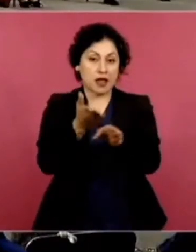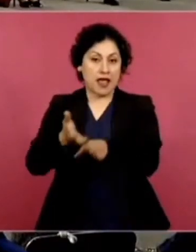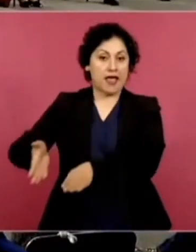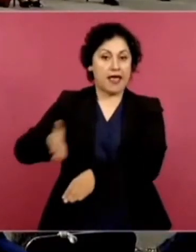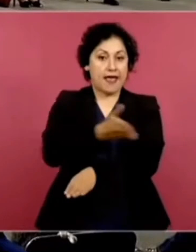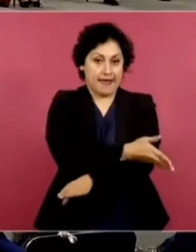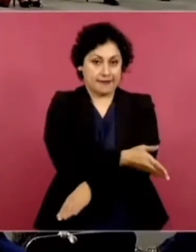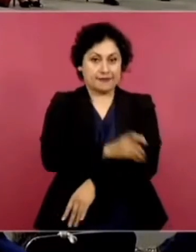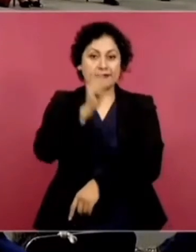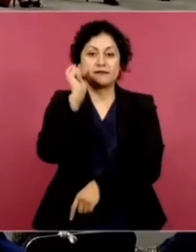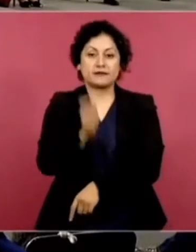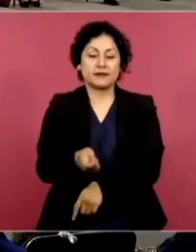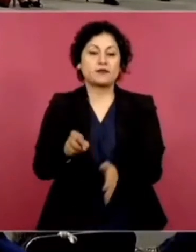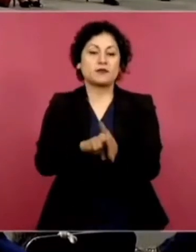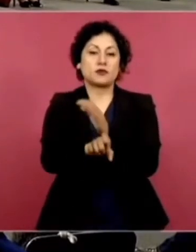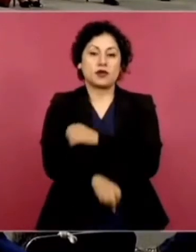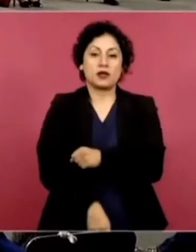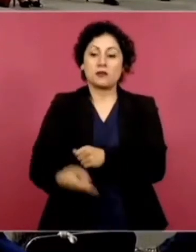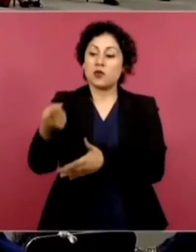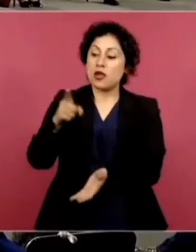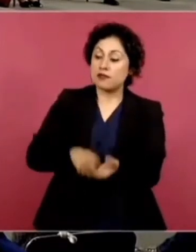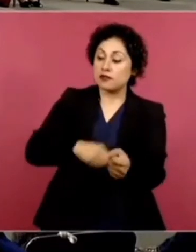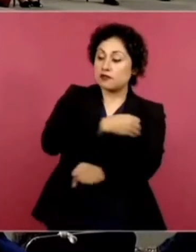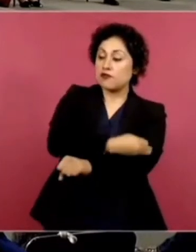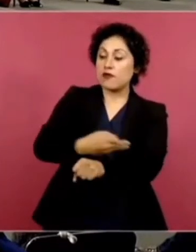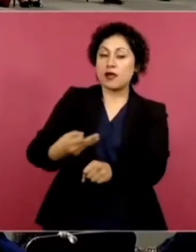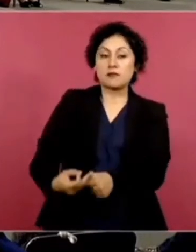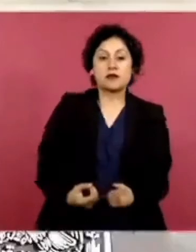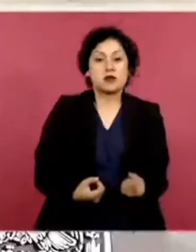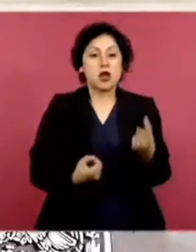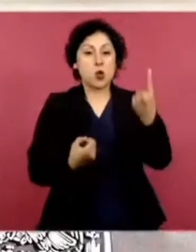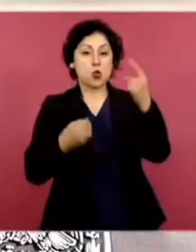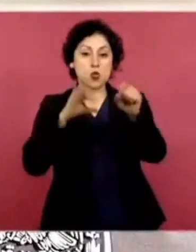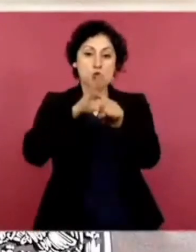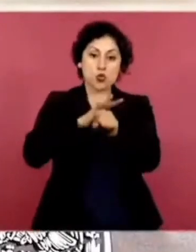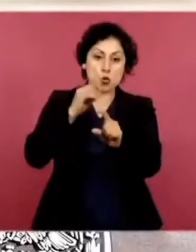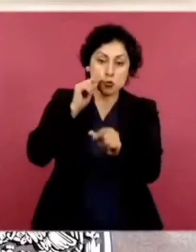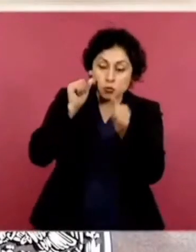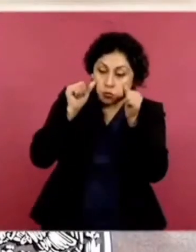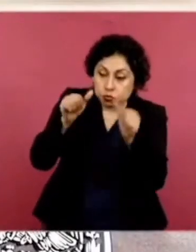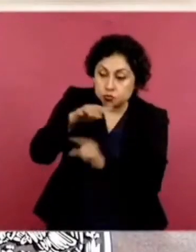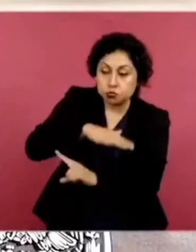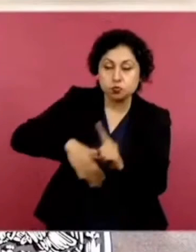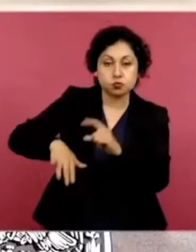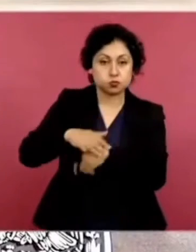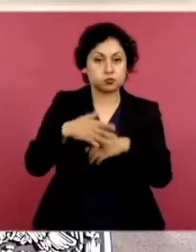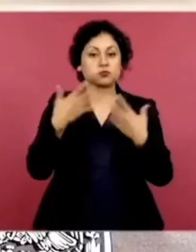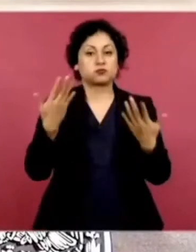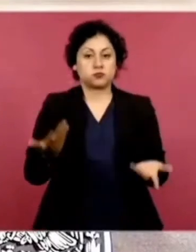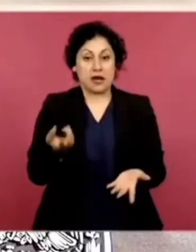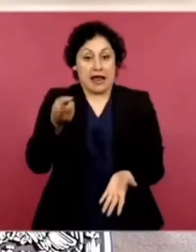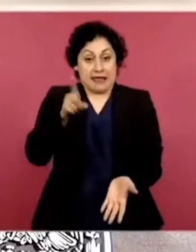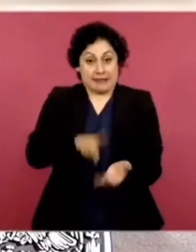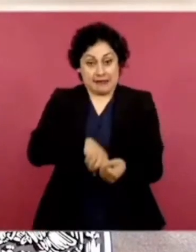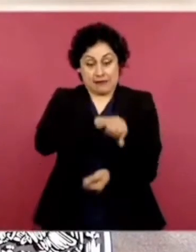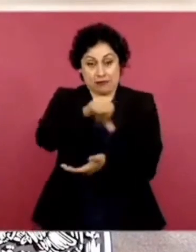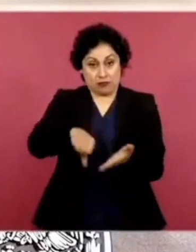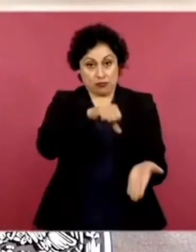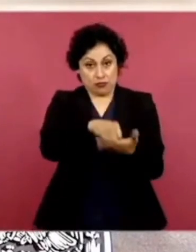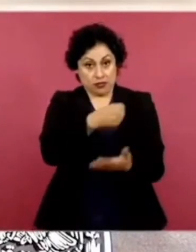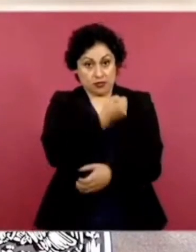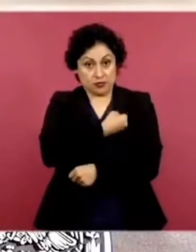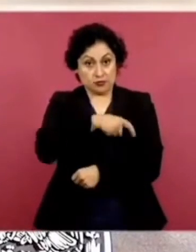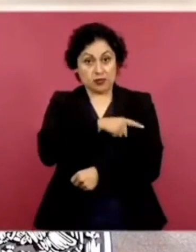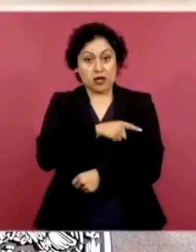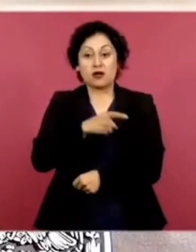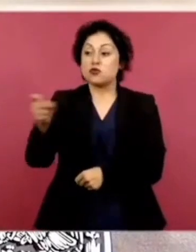el médico familiar. Ahí, en esos estados, es donde basificaremos al personal de atención médica que no tiene base de otra